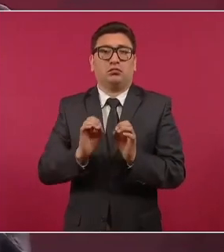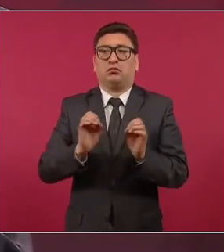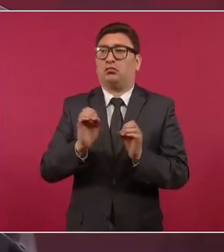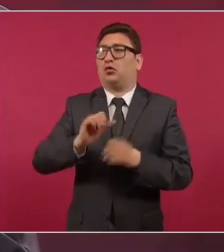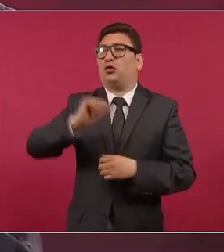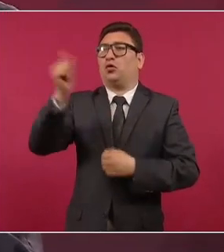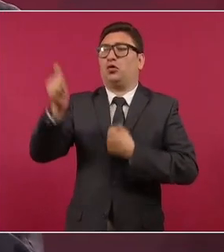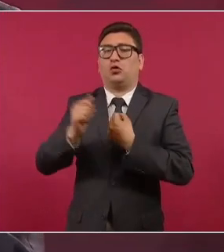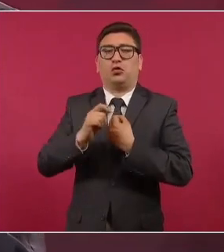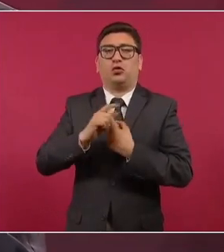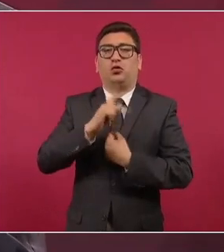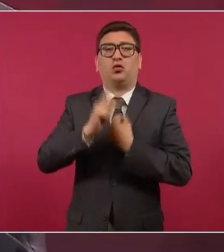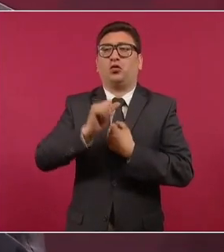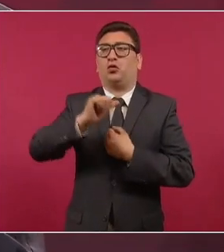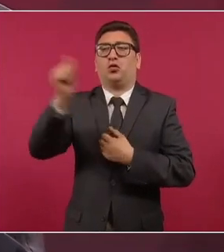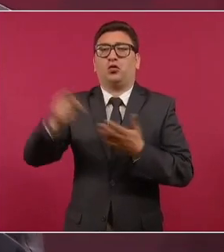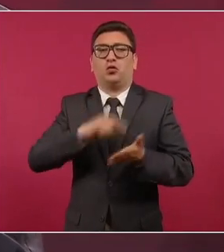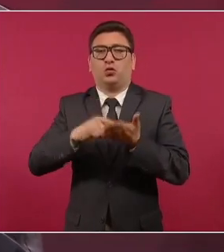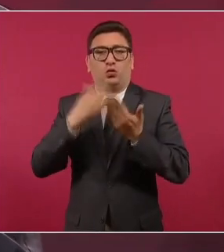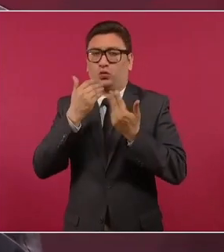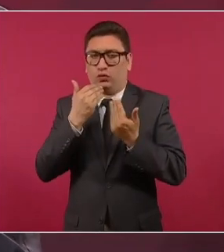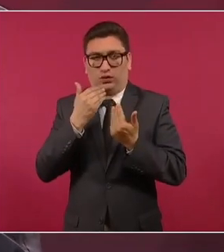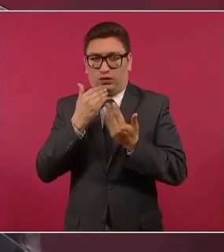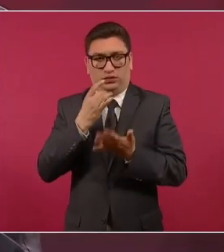en otros lugares del mundo.